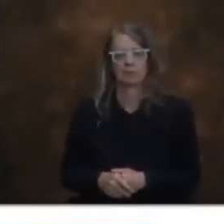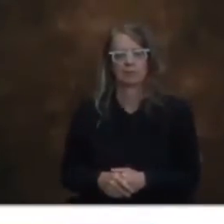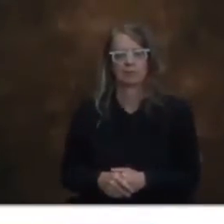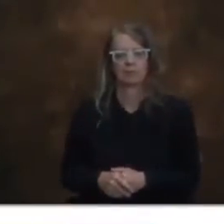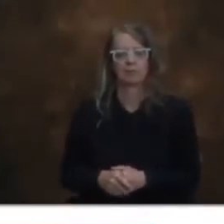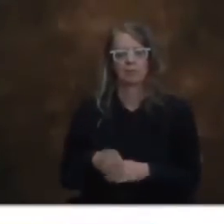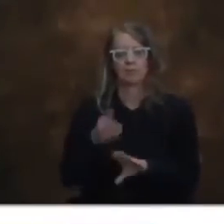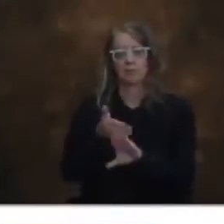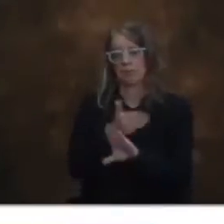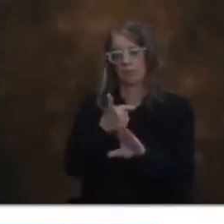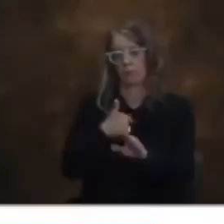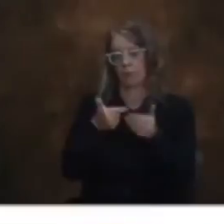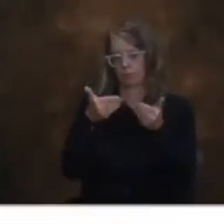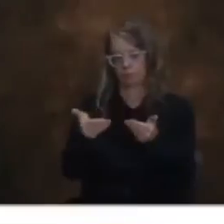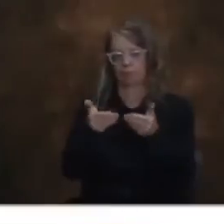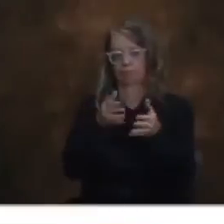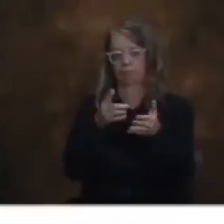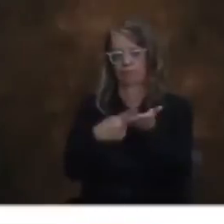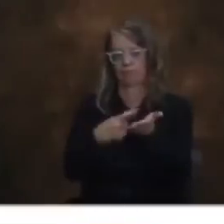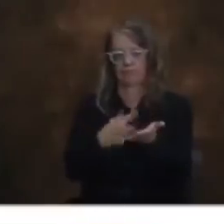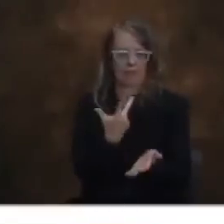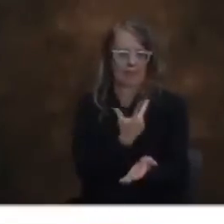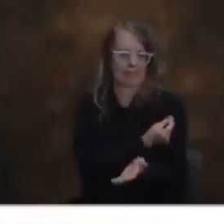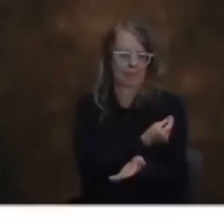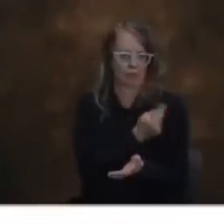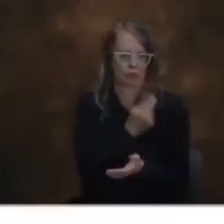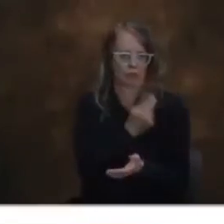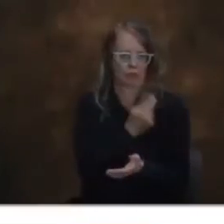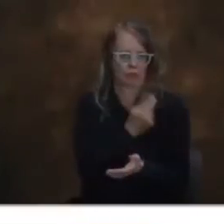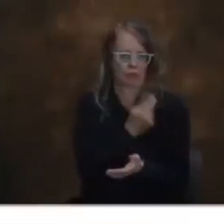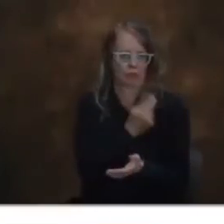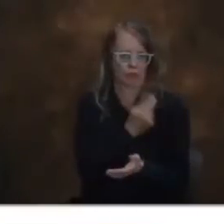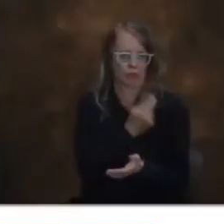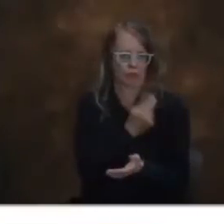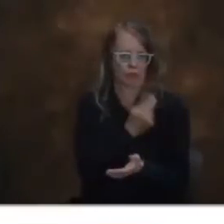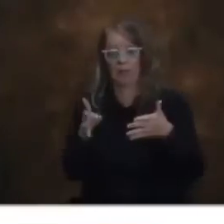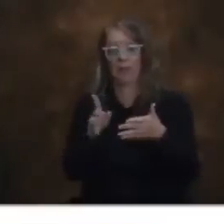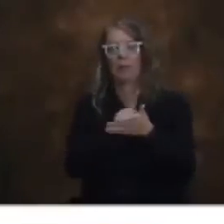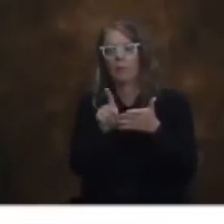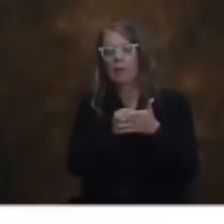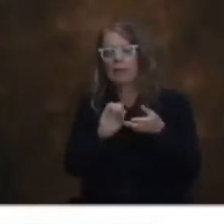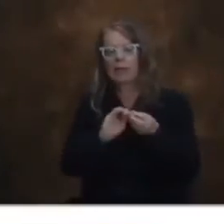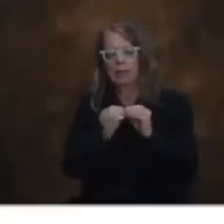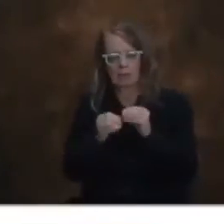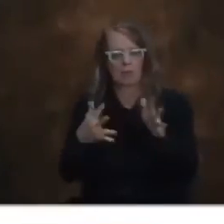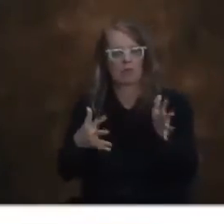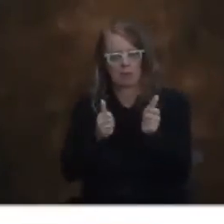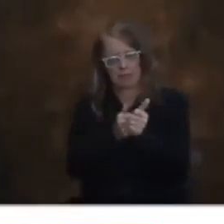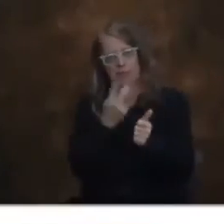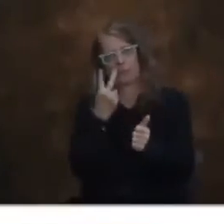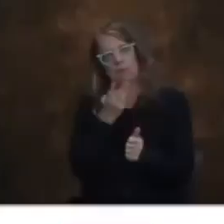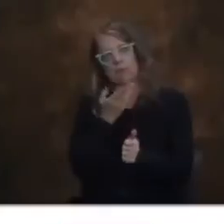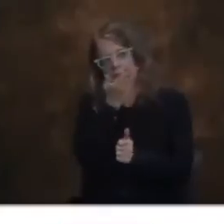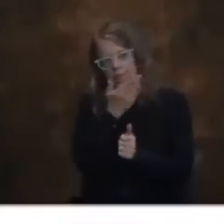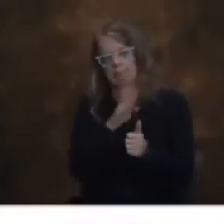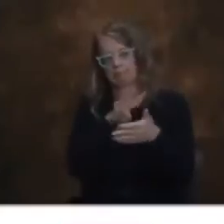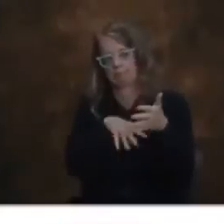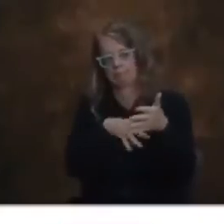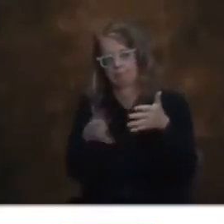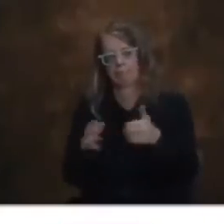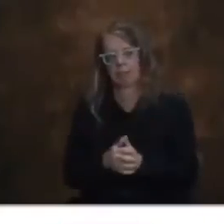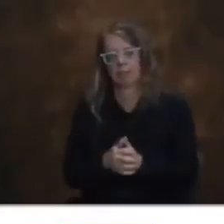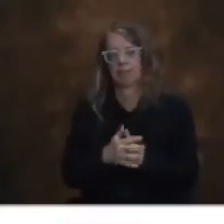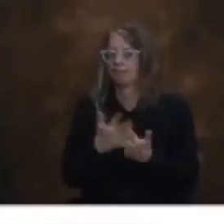antes de hablar sobre las tasas de vacunación nuestras métricas semanales hemos decidido actualizadas y pueden verlas en la parte superior